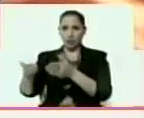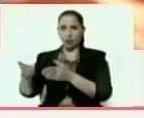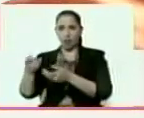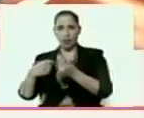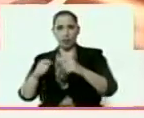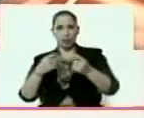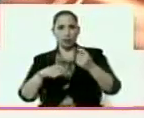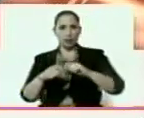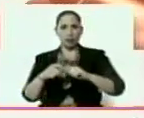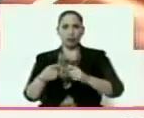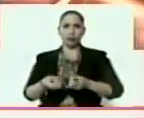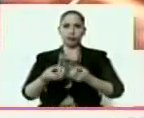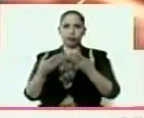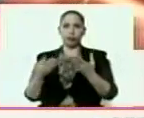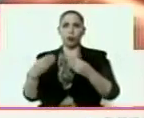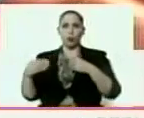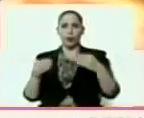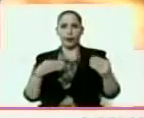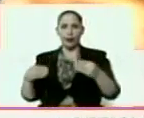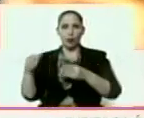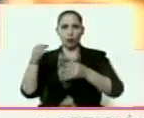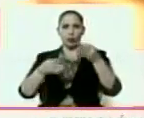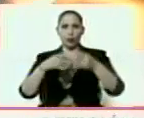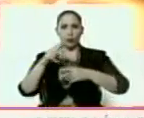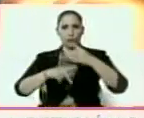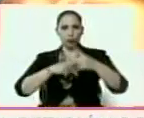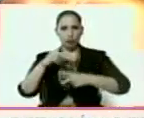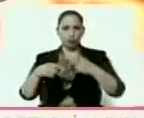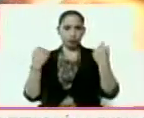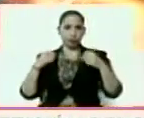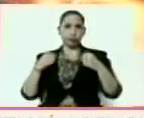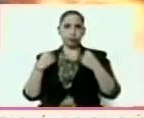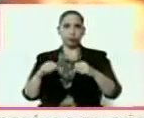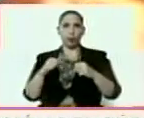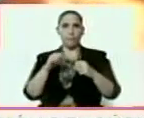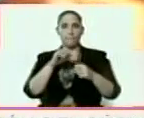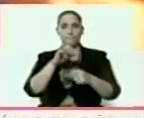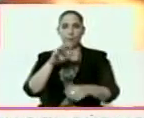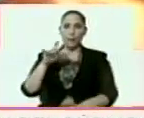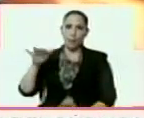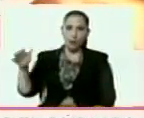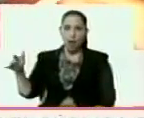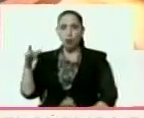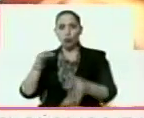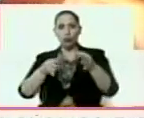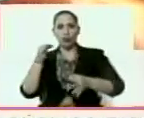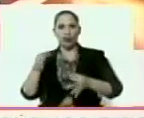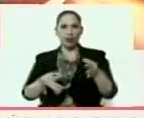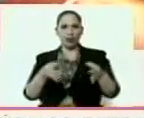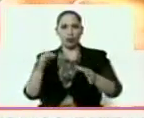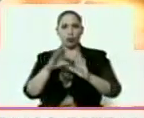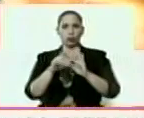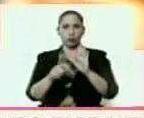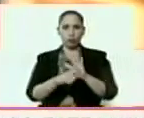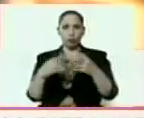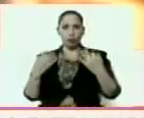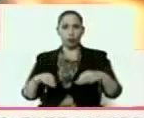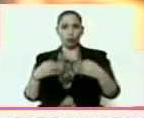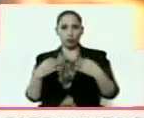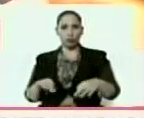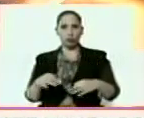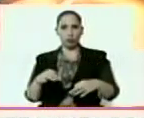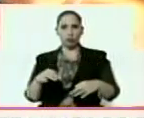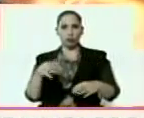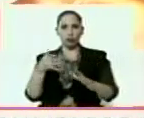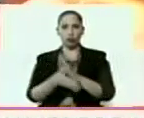un modelaje jurídico. Es prácticamente un proceso de alfabetización jurídico, constitucional, normativo de lo que debe